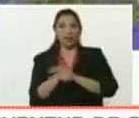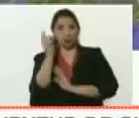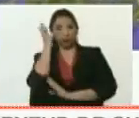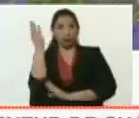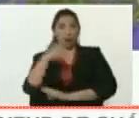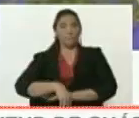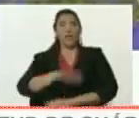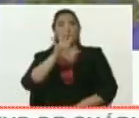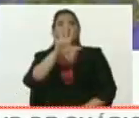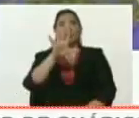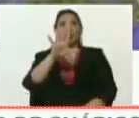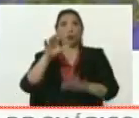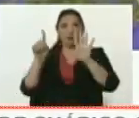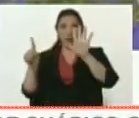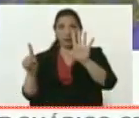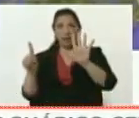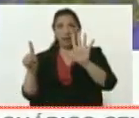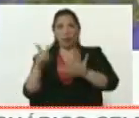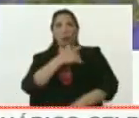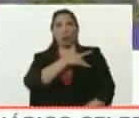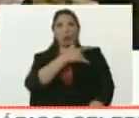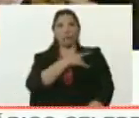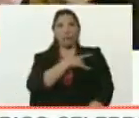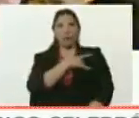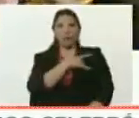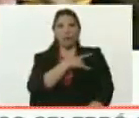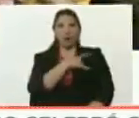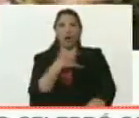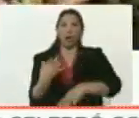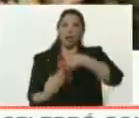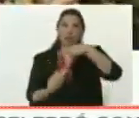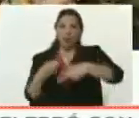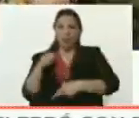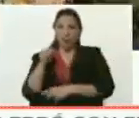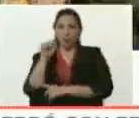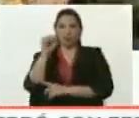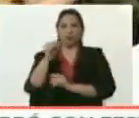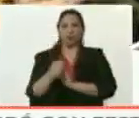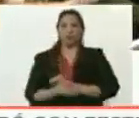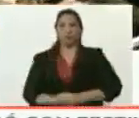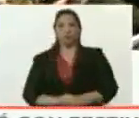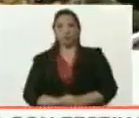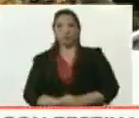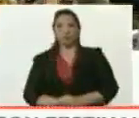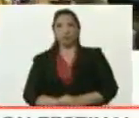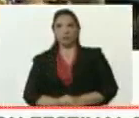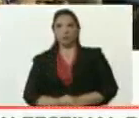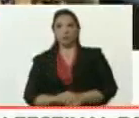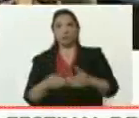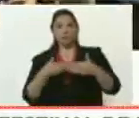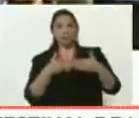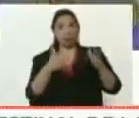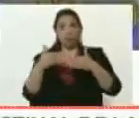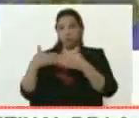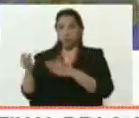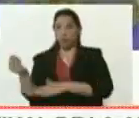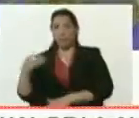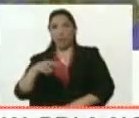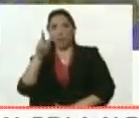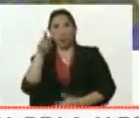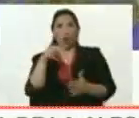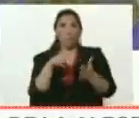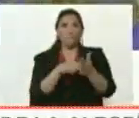de 56 universidades en revolución. Se han abierto más de